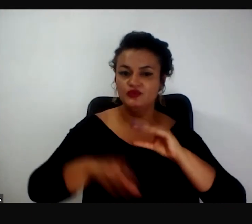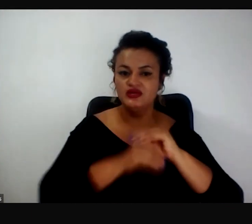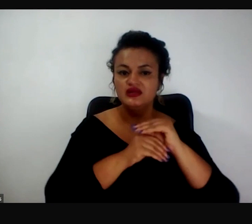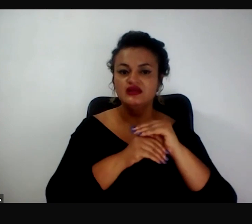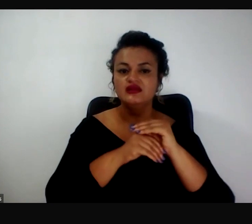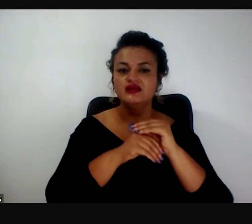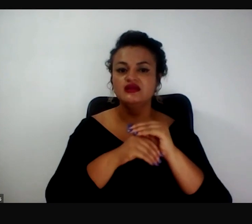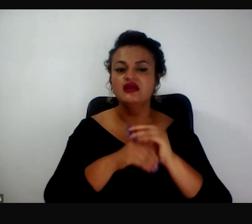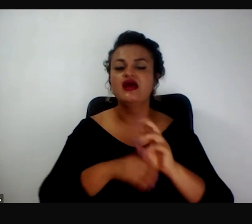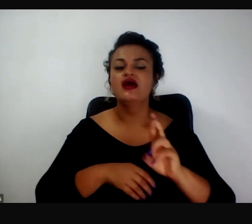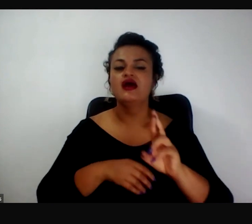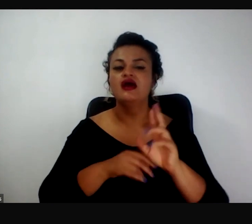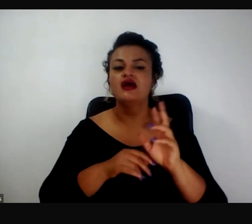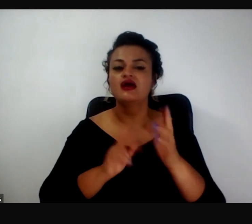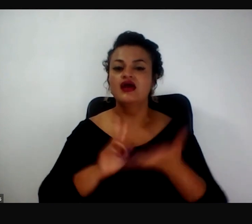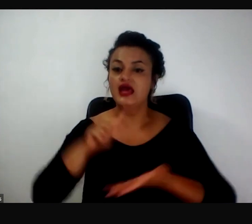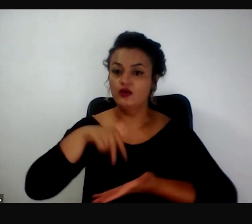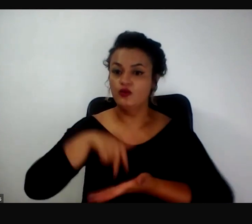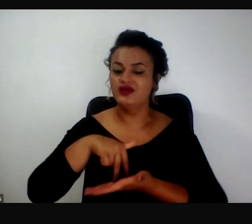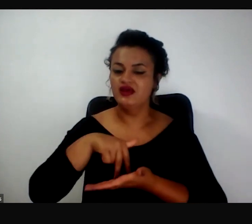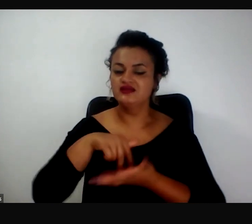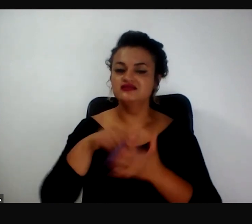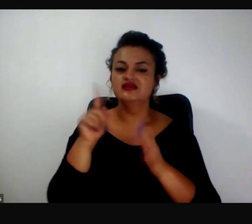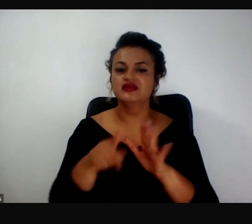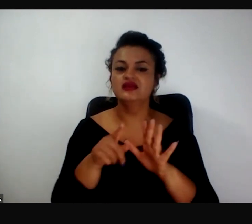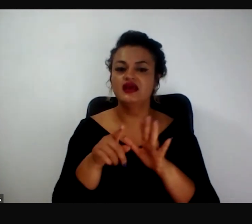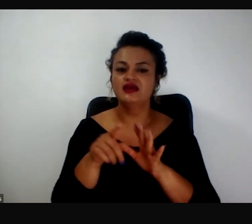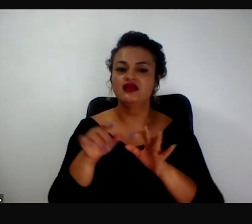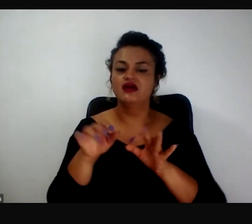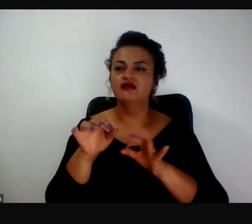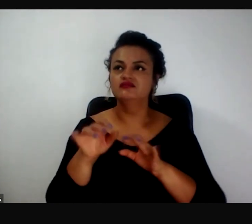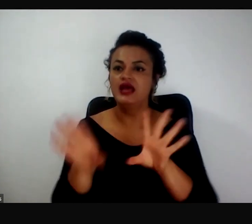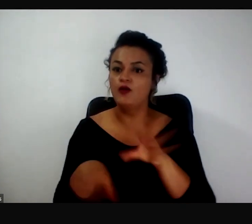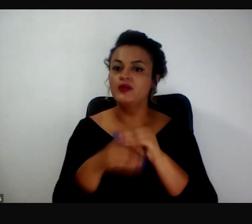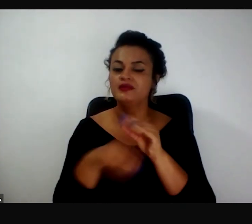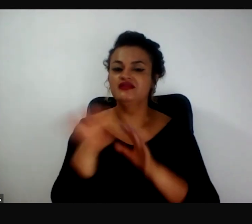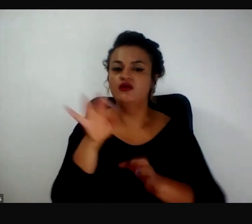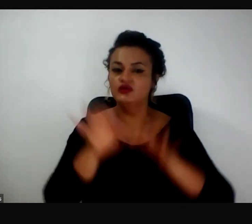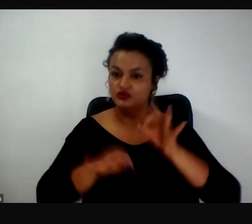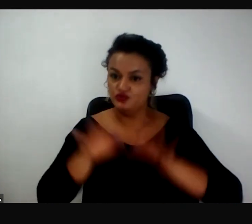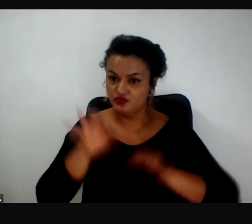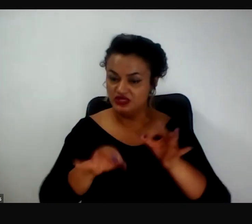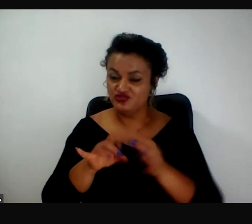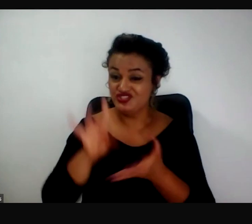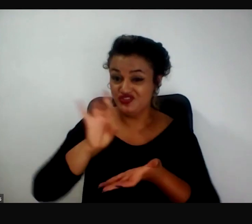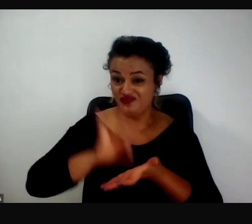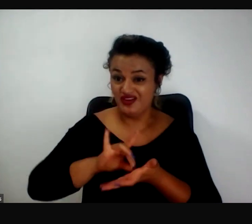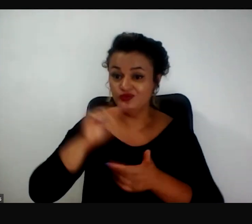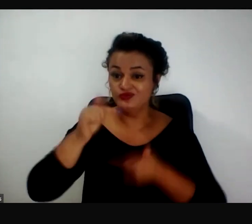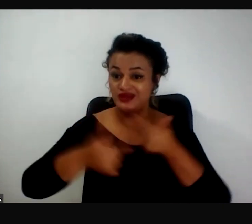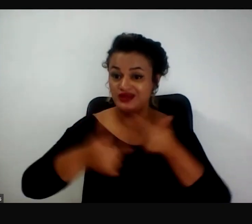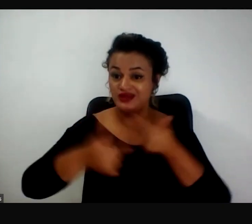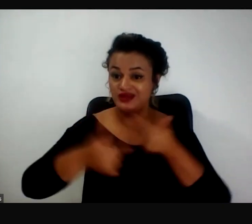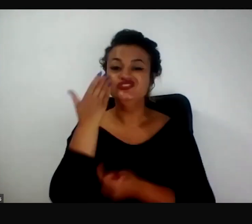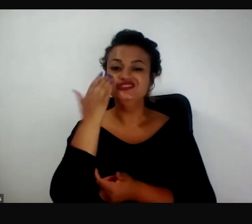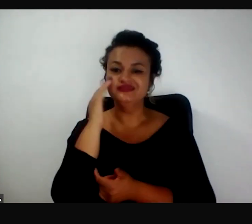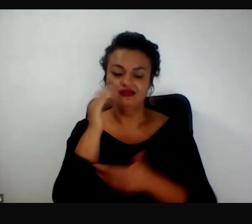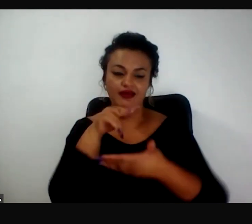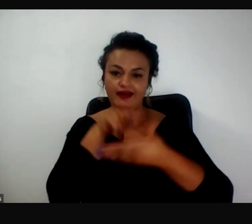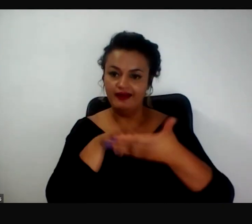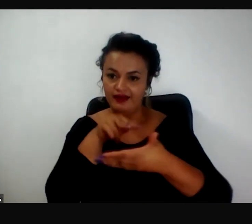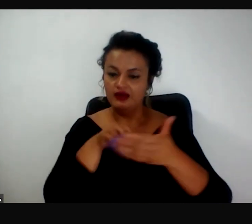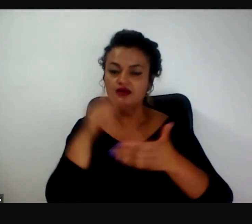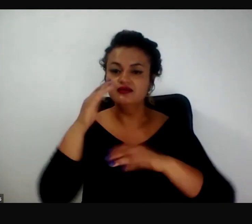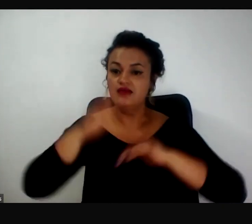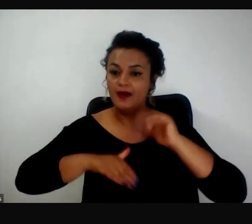reconoce la misión de complementar el ordenamiento jurídico. En efecto, la tarea de interpretar y aplicar